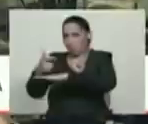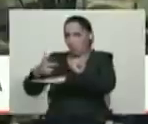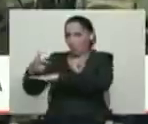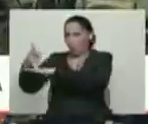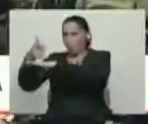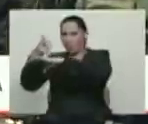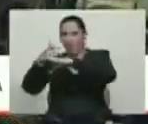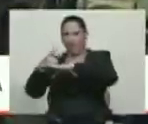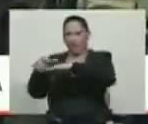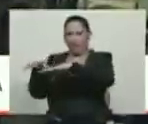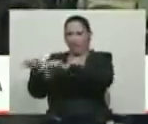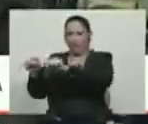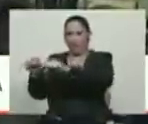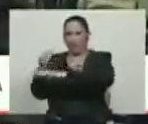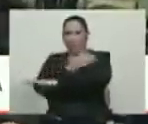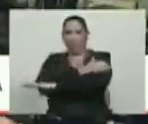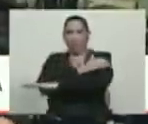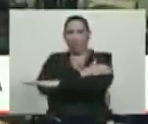entreguistas